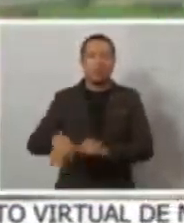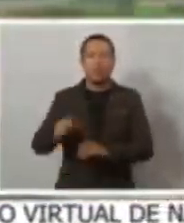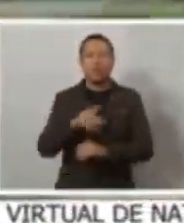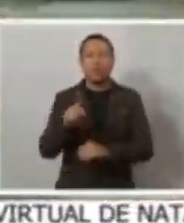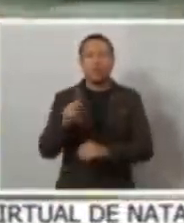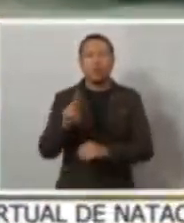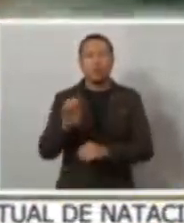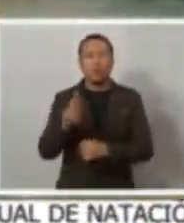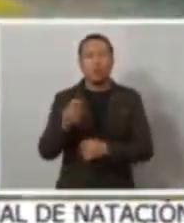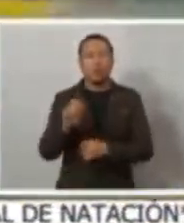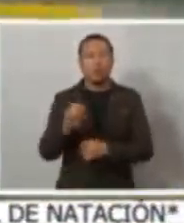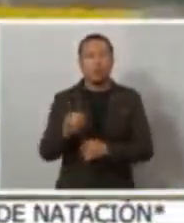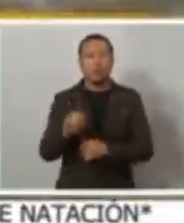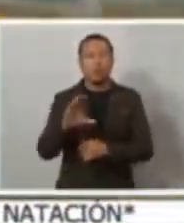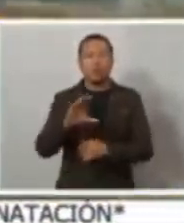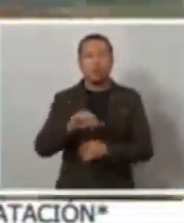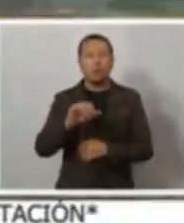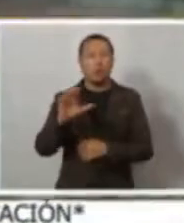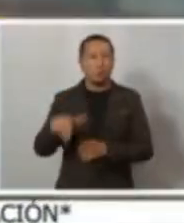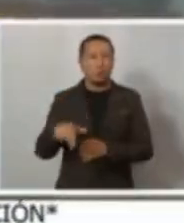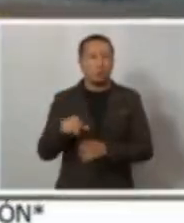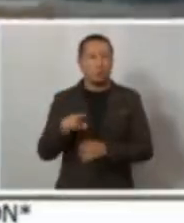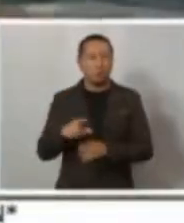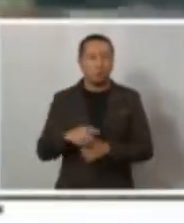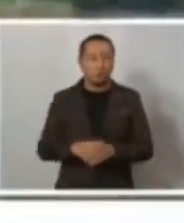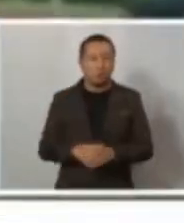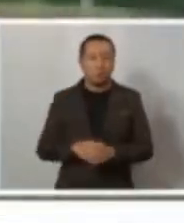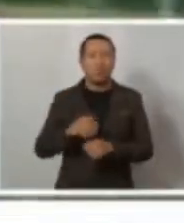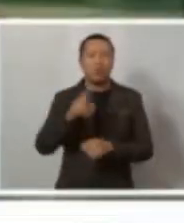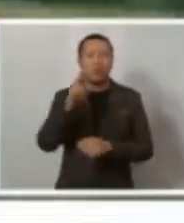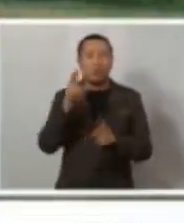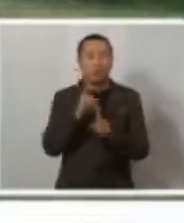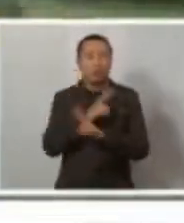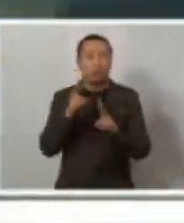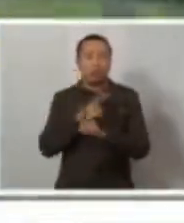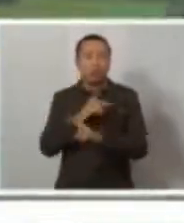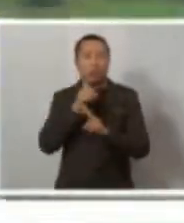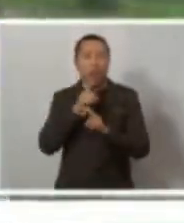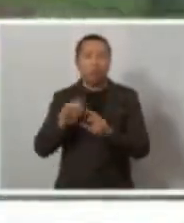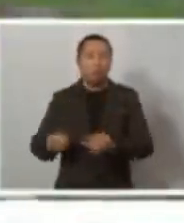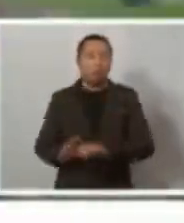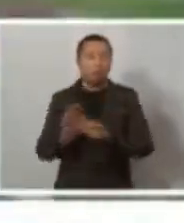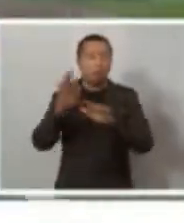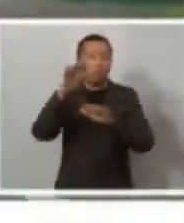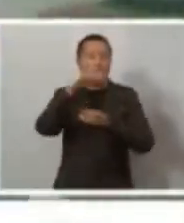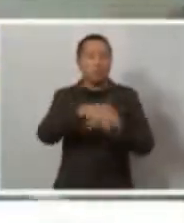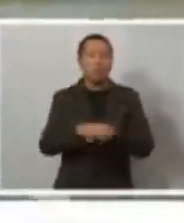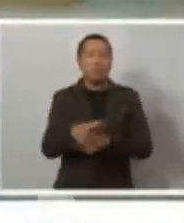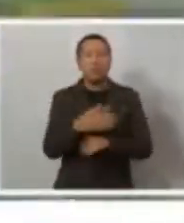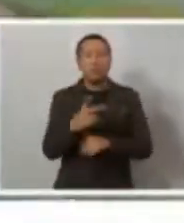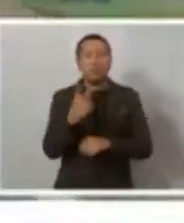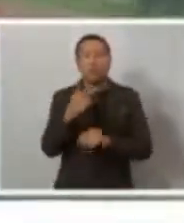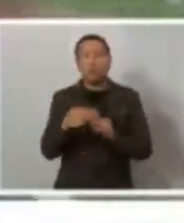del fenómeno hidrometeorológico traerá consigo olas de hasta 8 metros de altura y la marea subirá aproximadamente 2 metros. Con información de Raúl